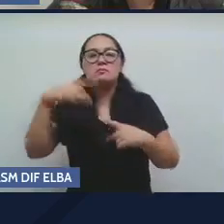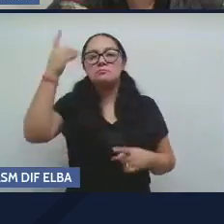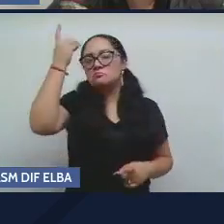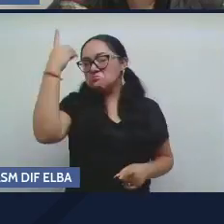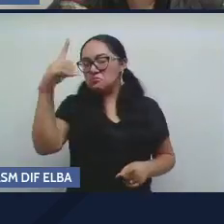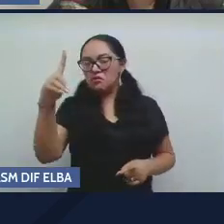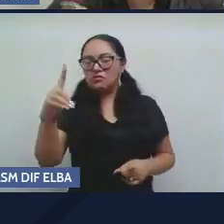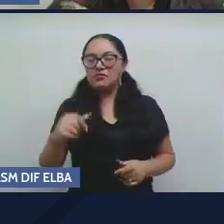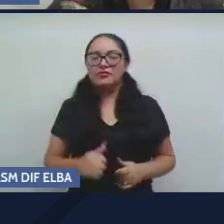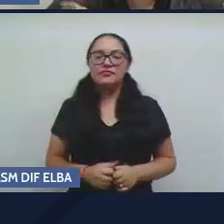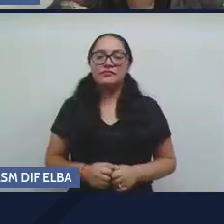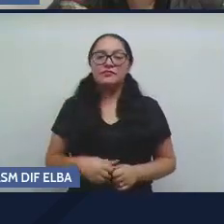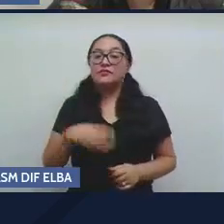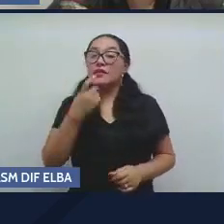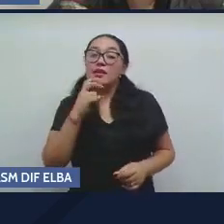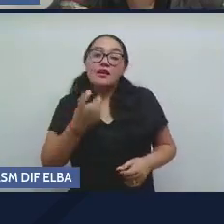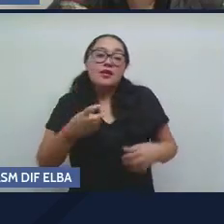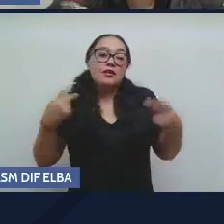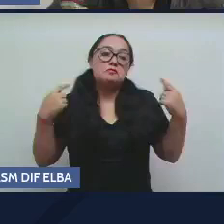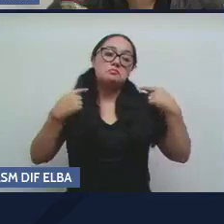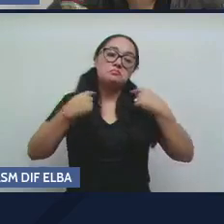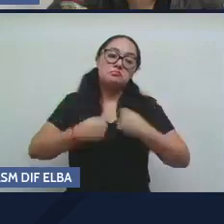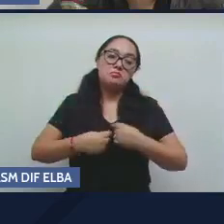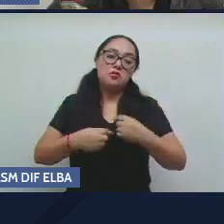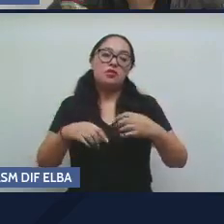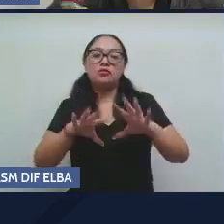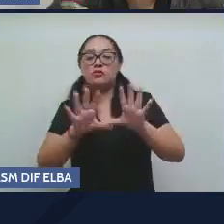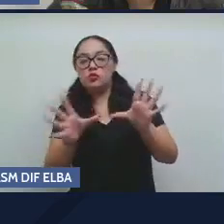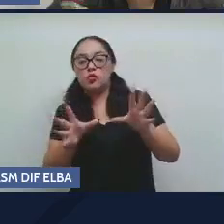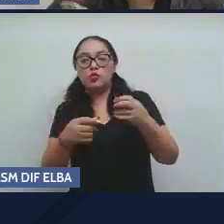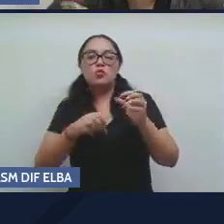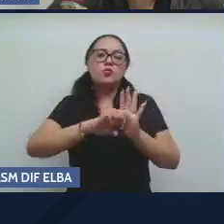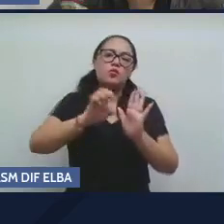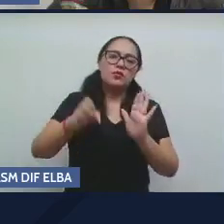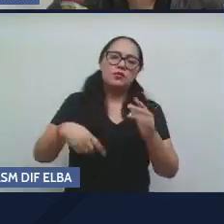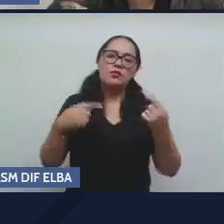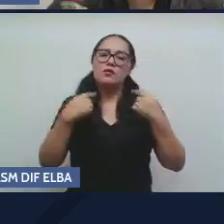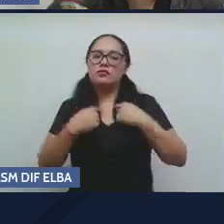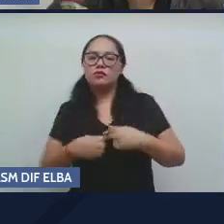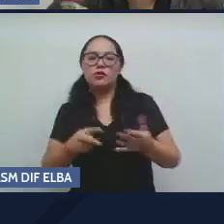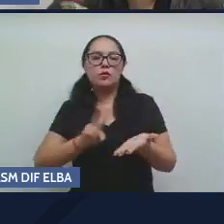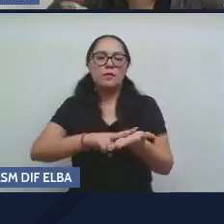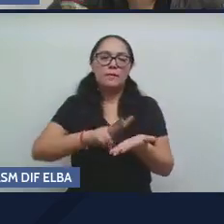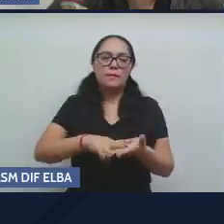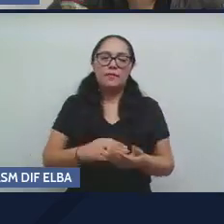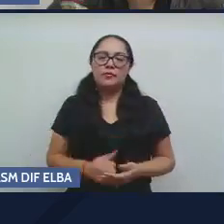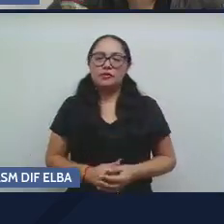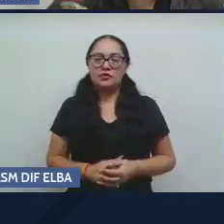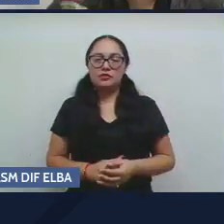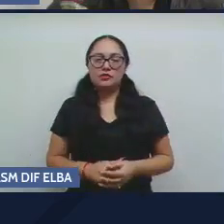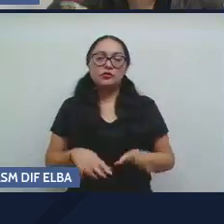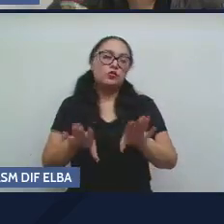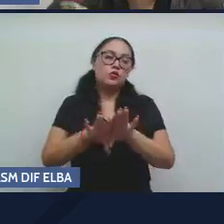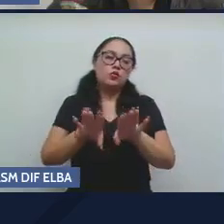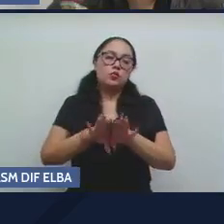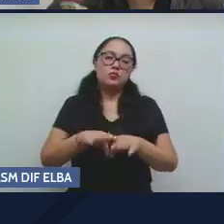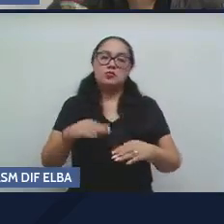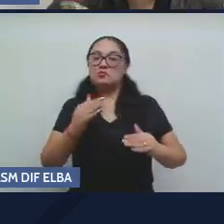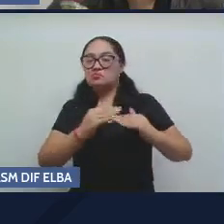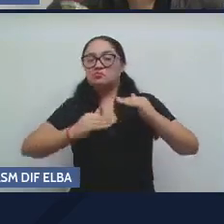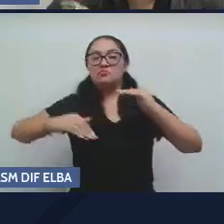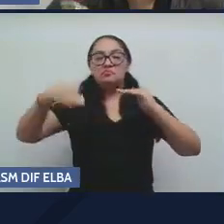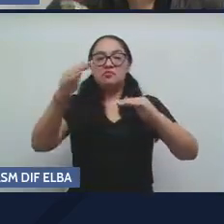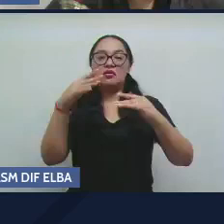de esas joyas. Digo, obviamente, cuando son joyas con un valor, pues, alto.